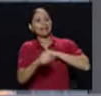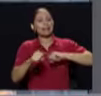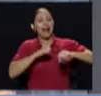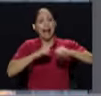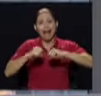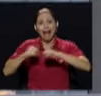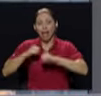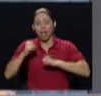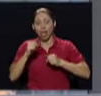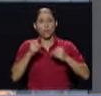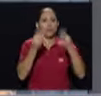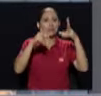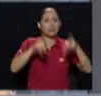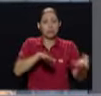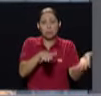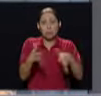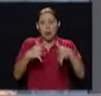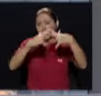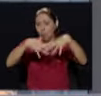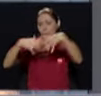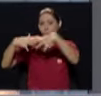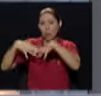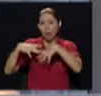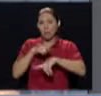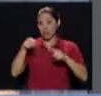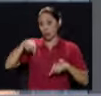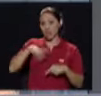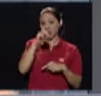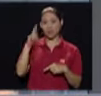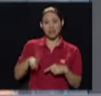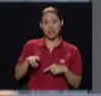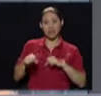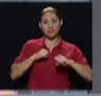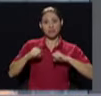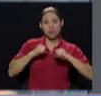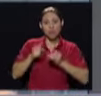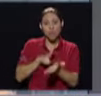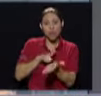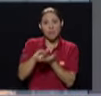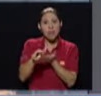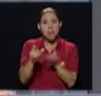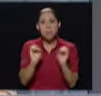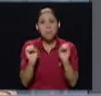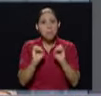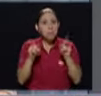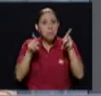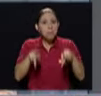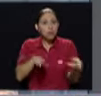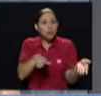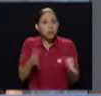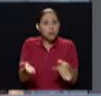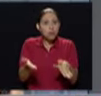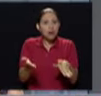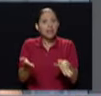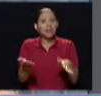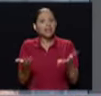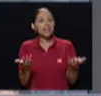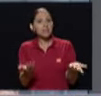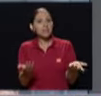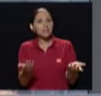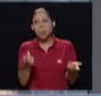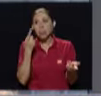produce una gran destrucción y este sismo realmente no mató a nadie directamente. Y el daño que hubo fue tampoco que fue un terremoto que no se